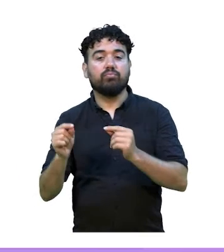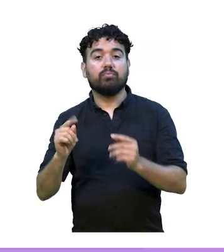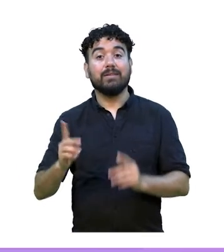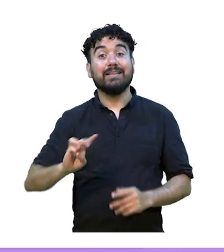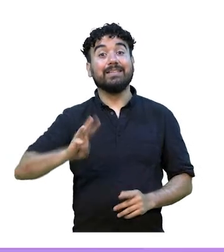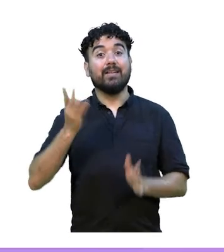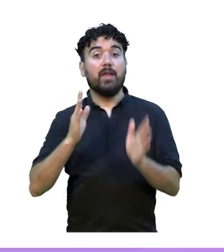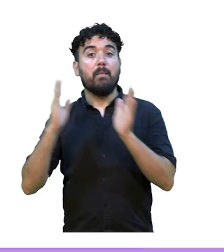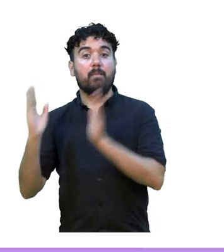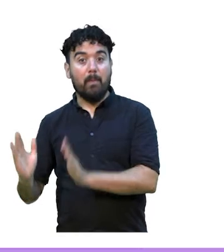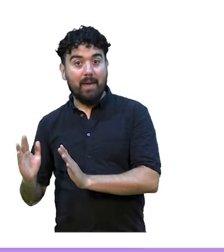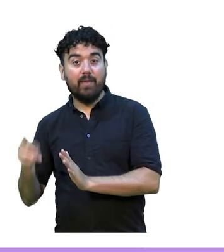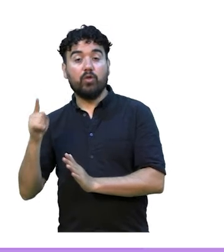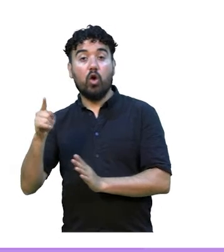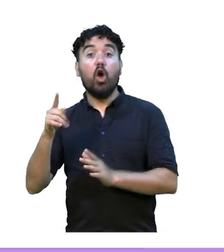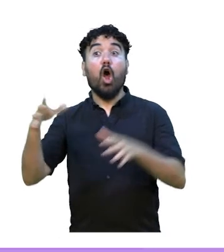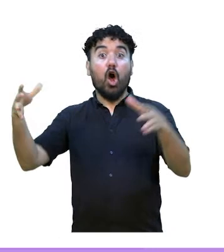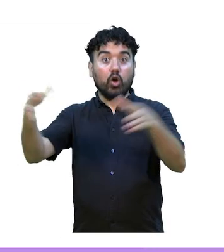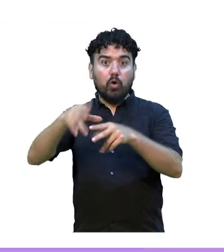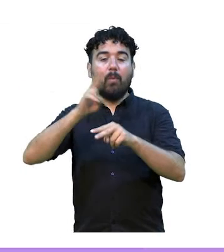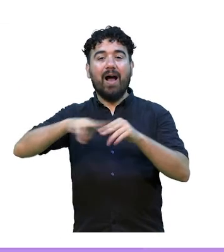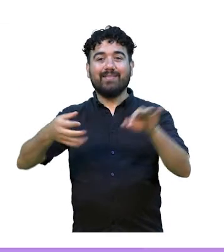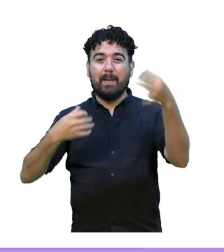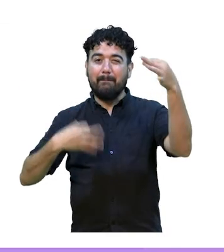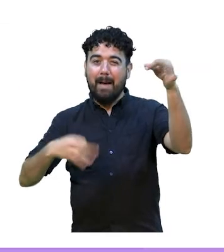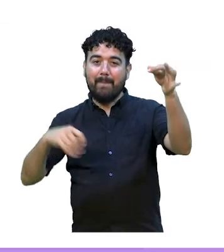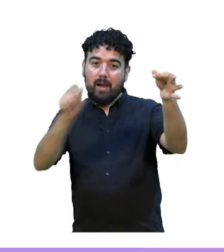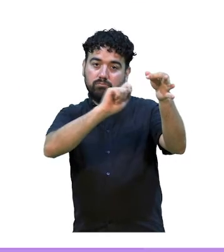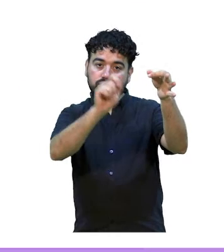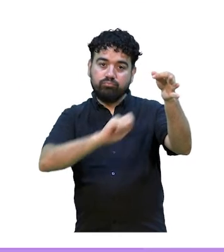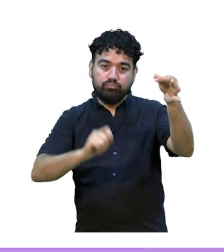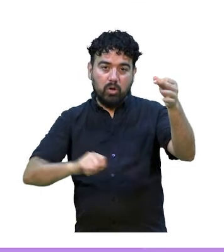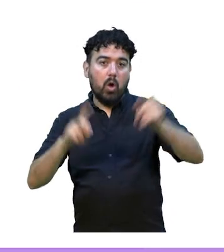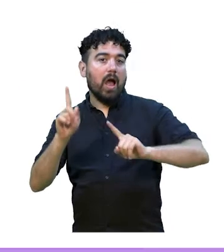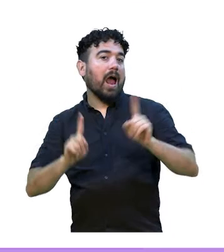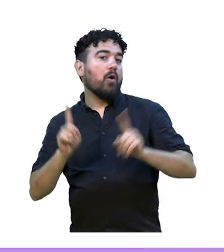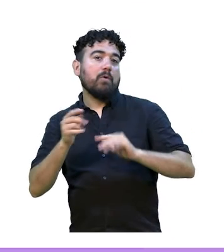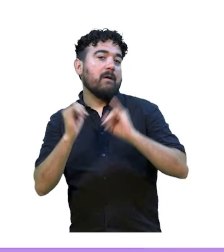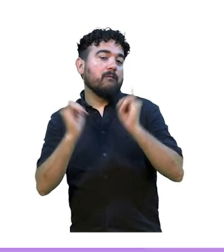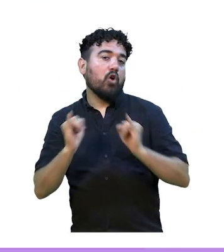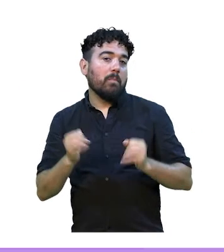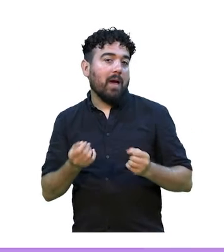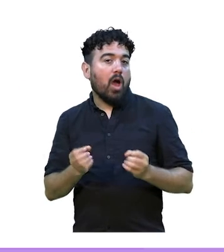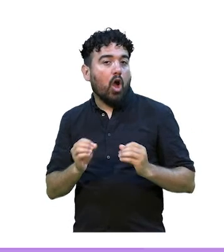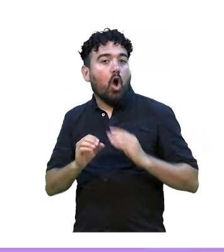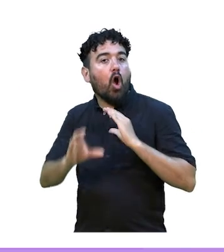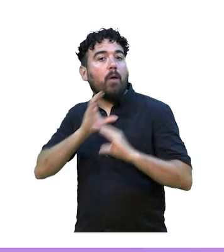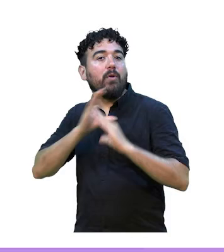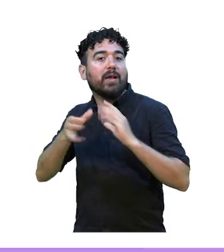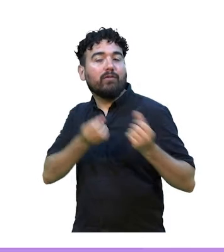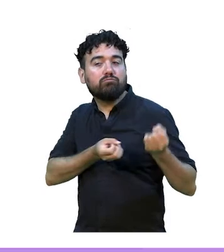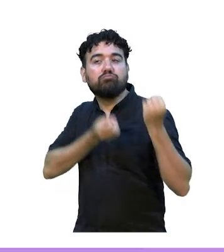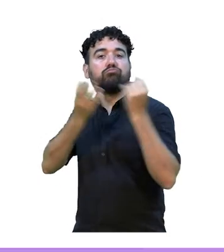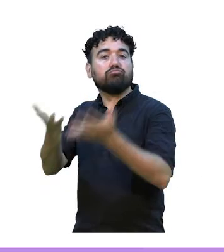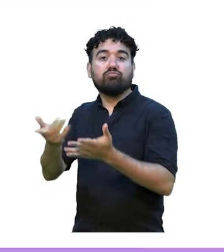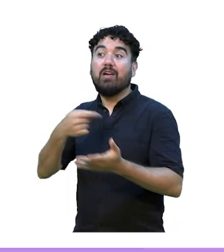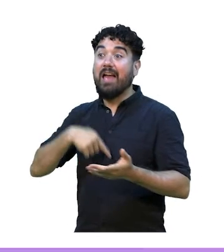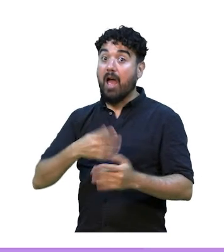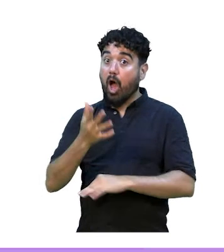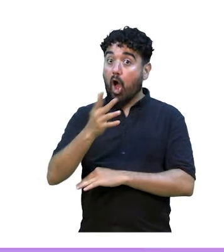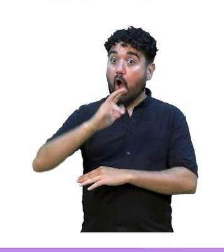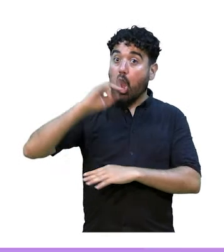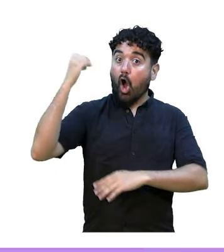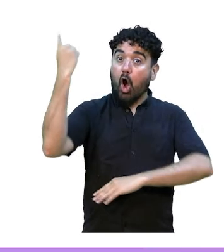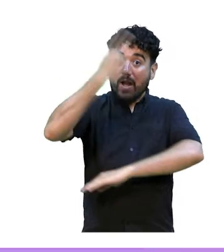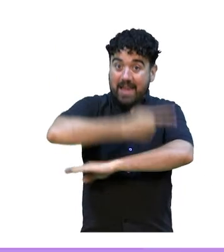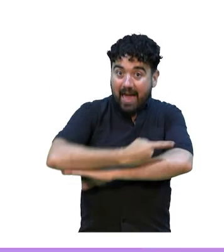grupo hacía, digamos, papelógrafos o algún tipo de acción comunicativa para expresar lo que vivió